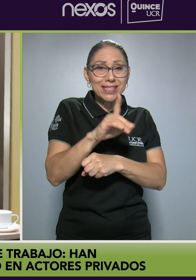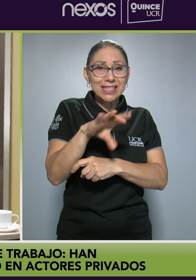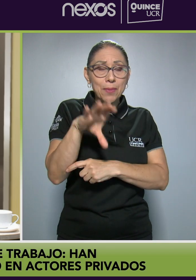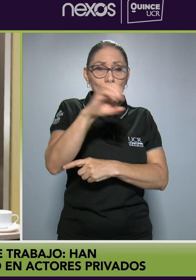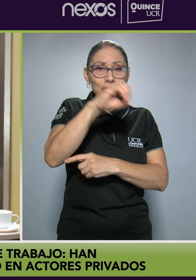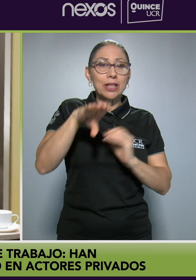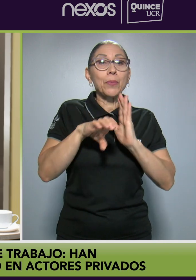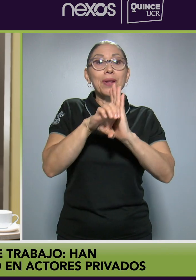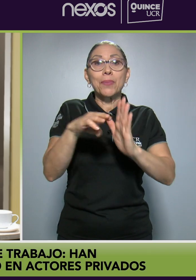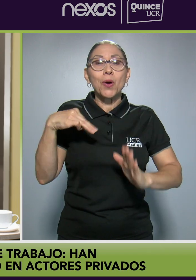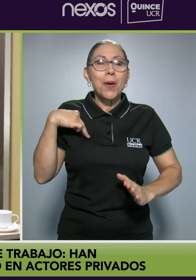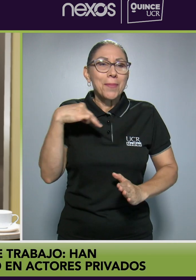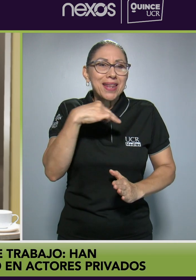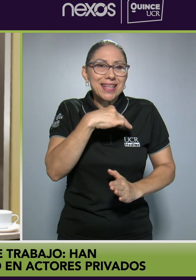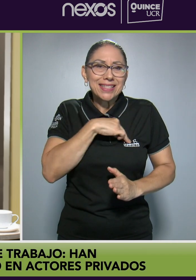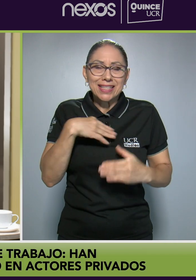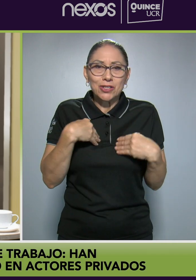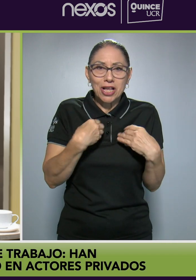de Salud,